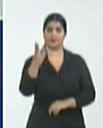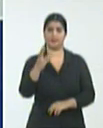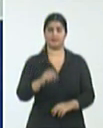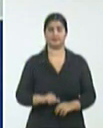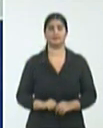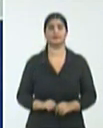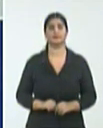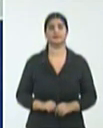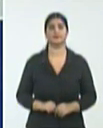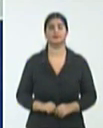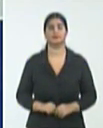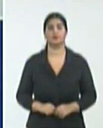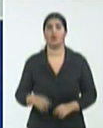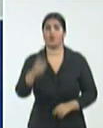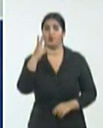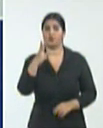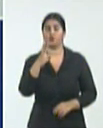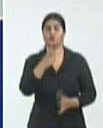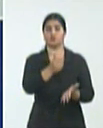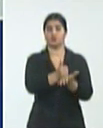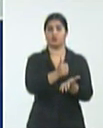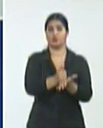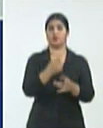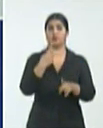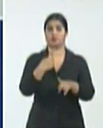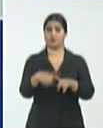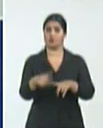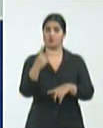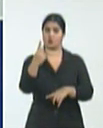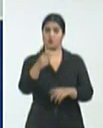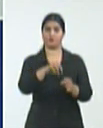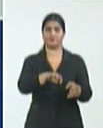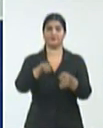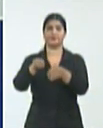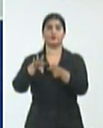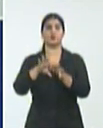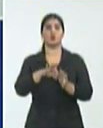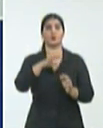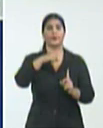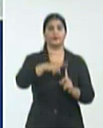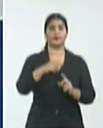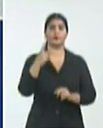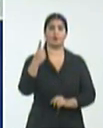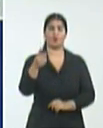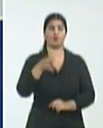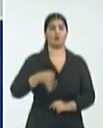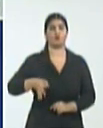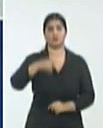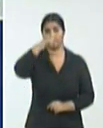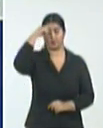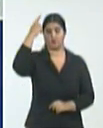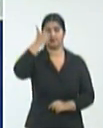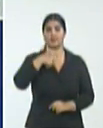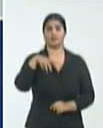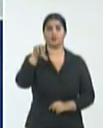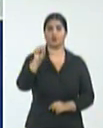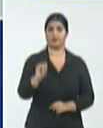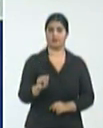y 1 de Báguano, y el caso importado de Guantánamo del municipio San Antonio del